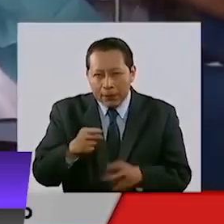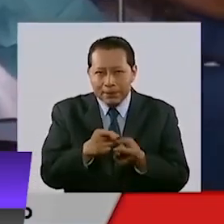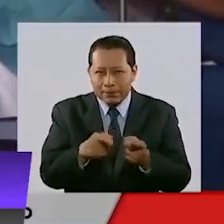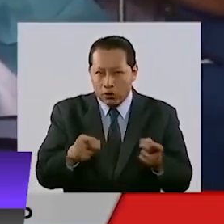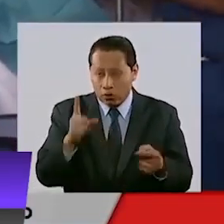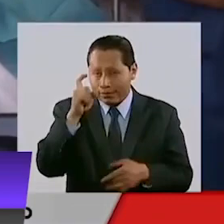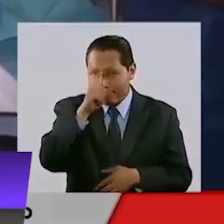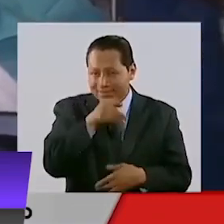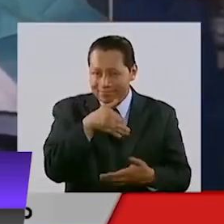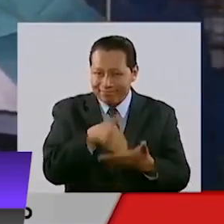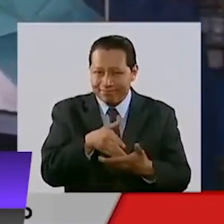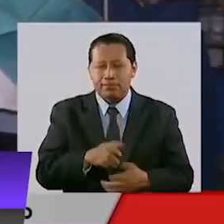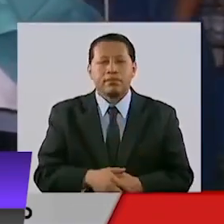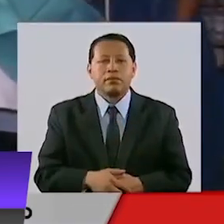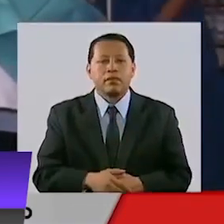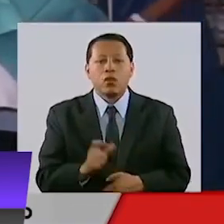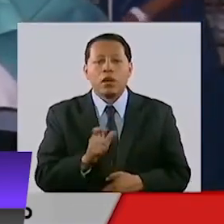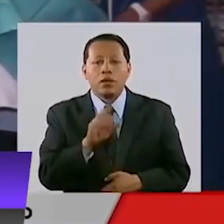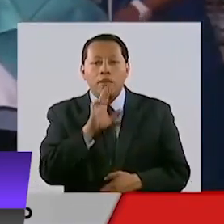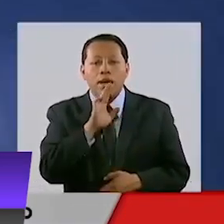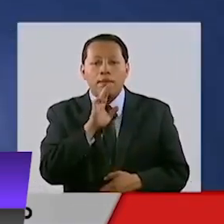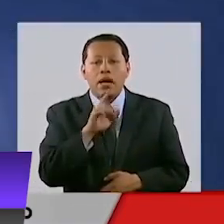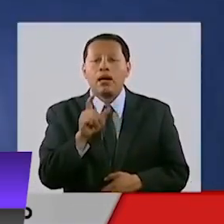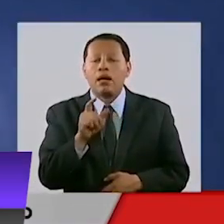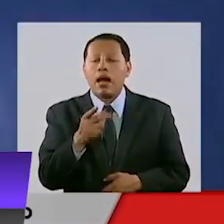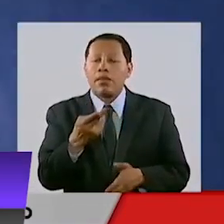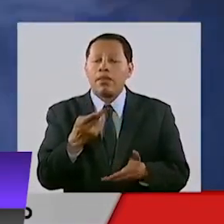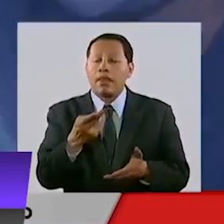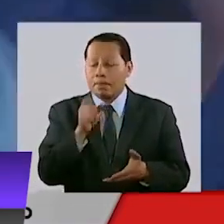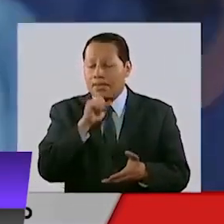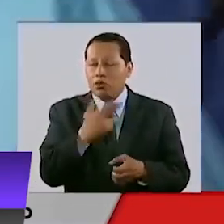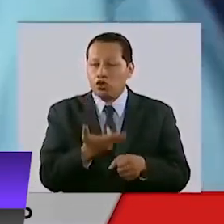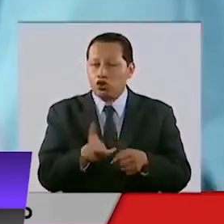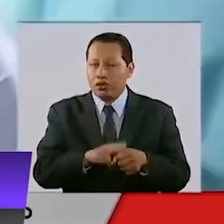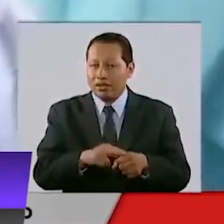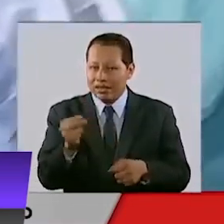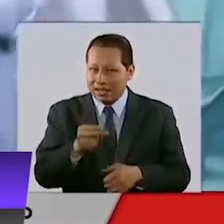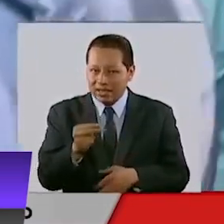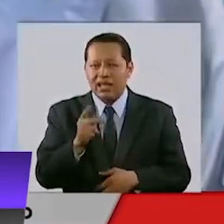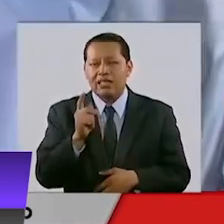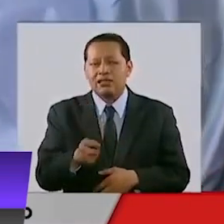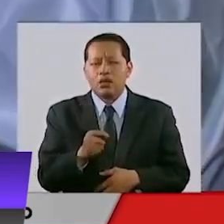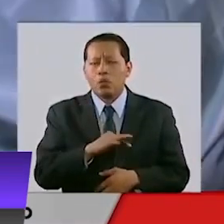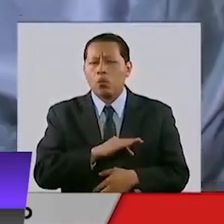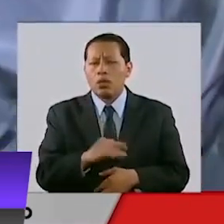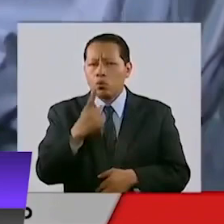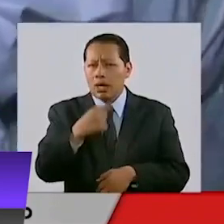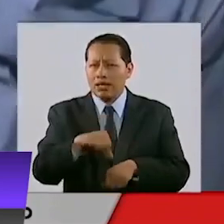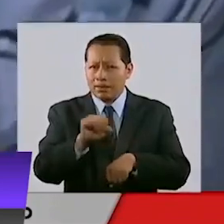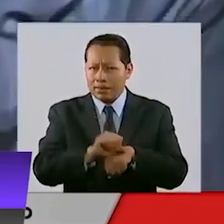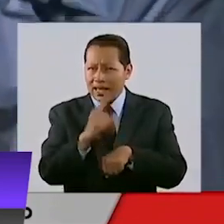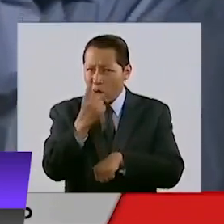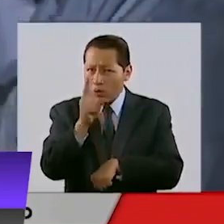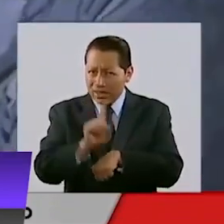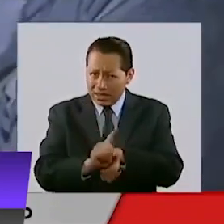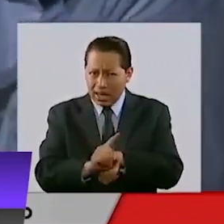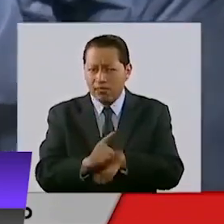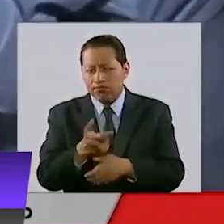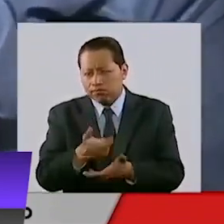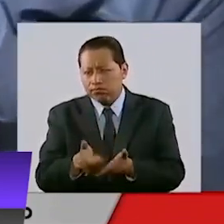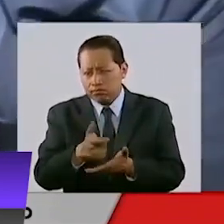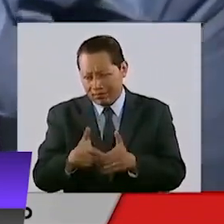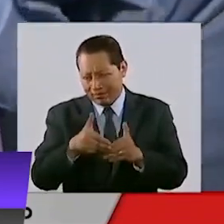En caso de que la madre haya requerido internamiento, se le otorgará un permiso de un día a la semana con goce de sueldo durante los